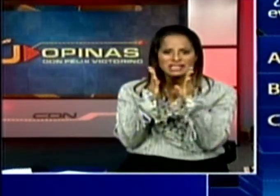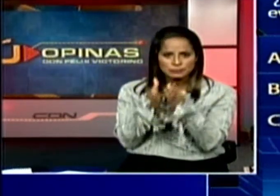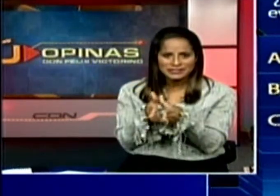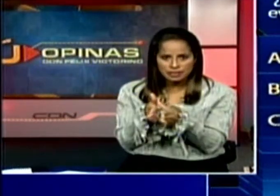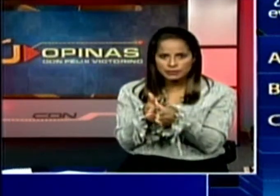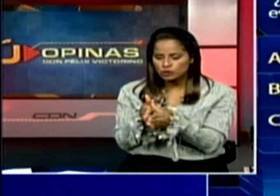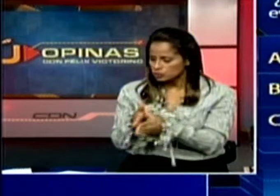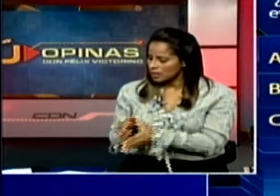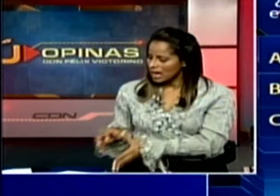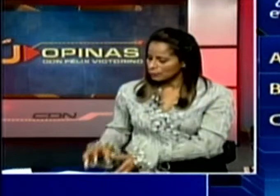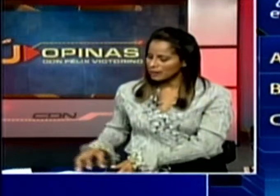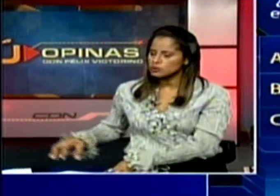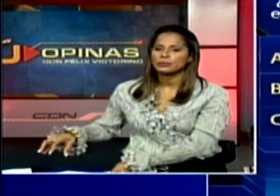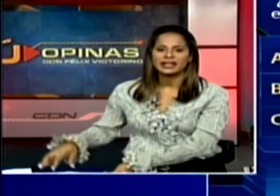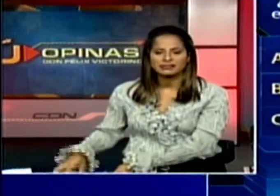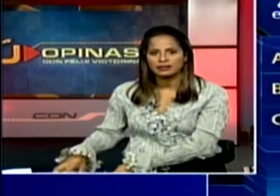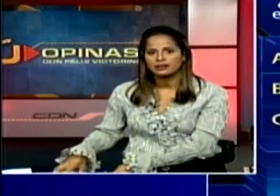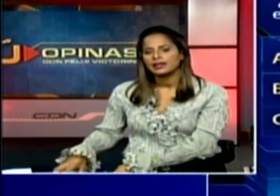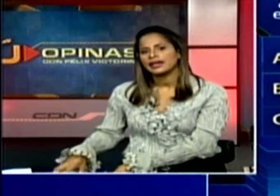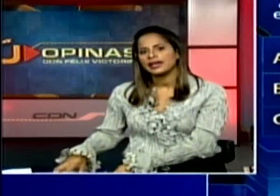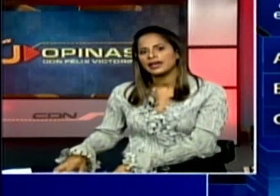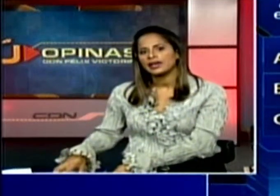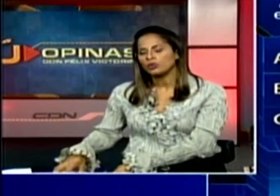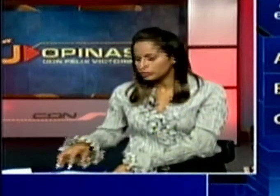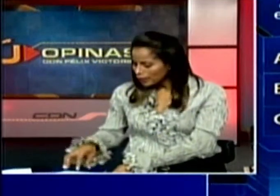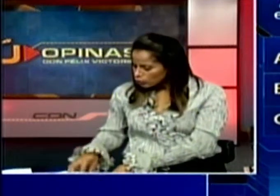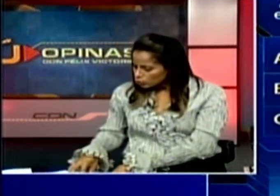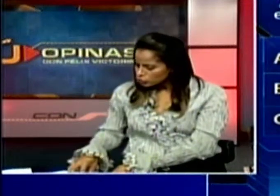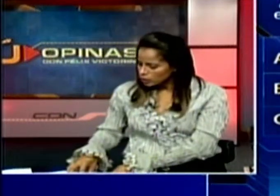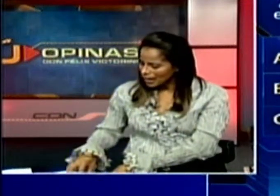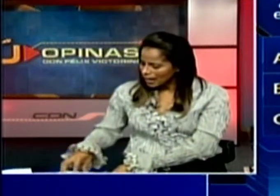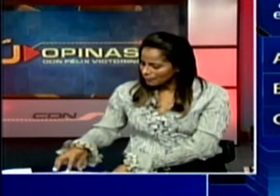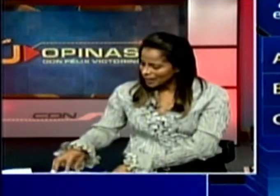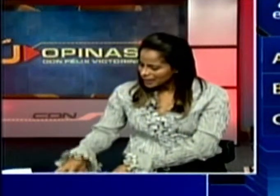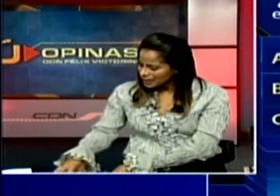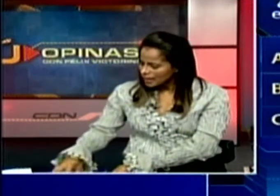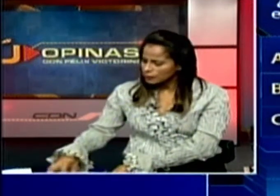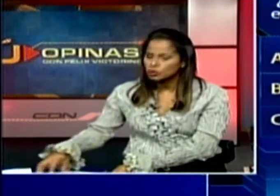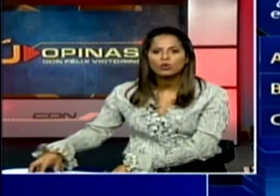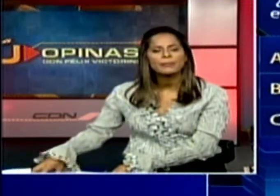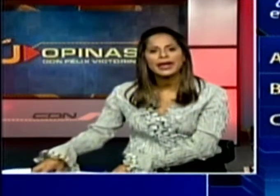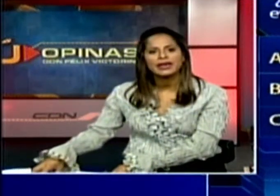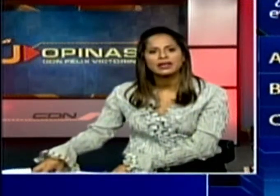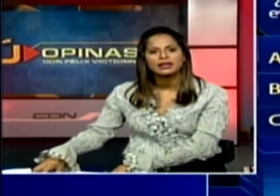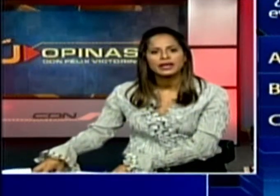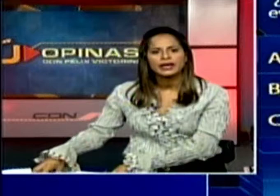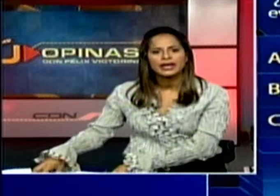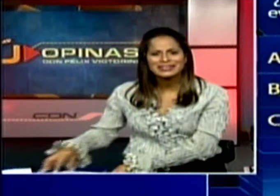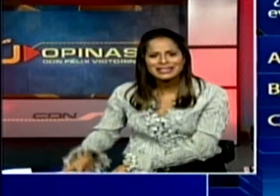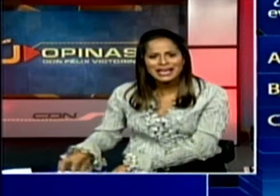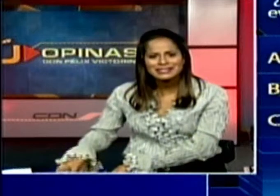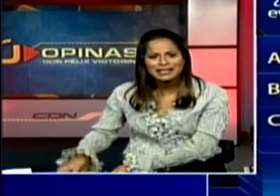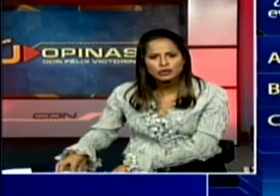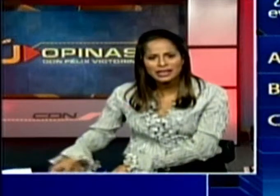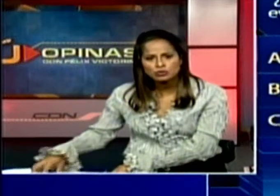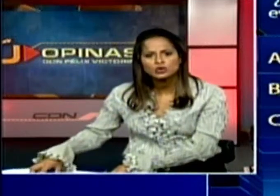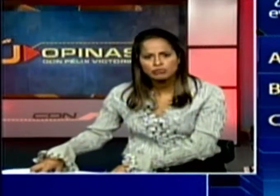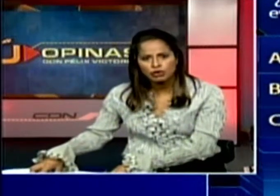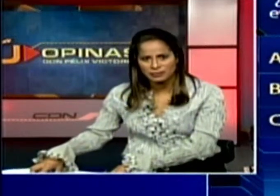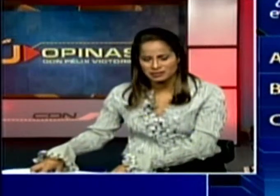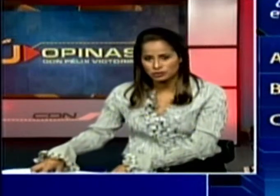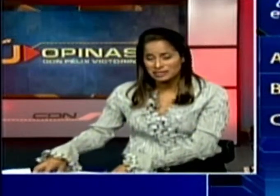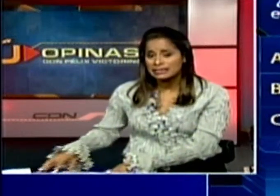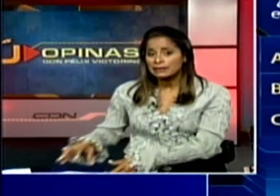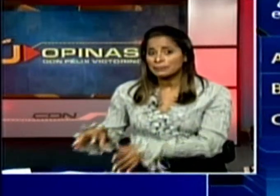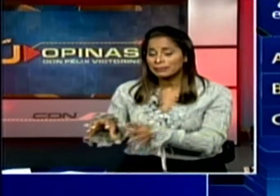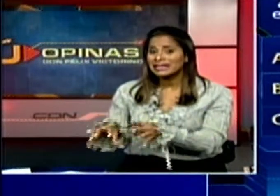casos específicos, abordamos sobre este. ¿Usted conoce a María Trucupey? Ese caso está en sus